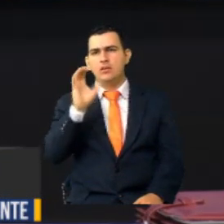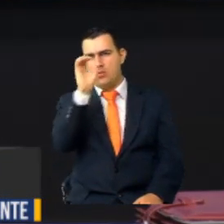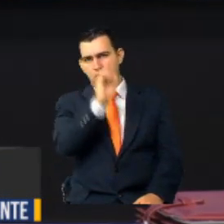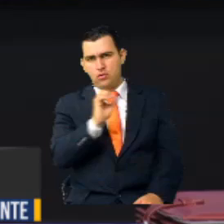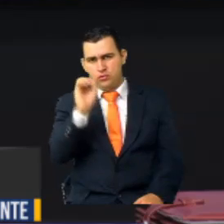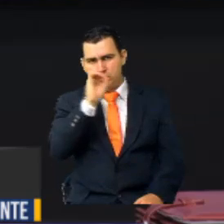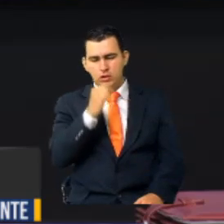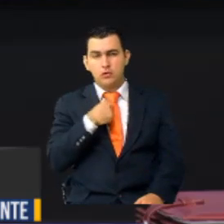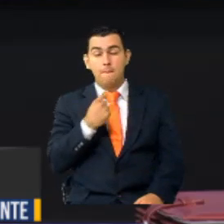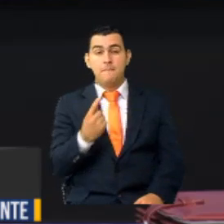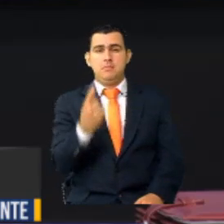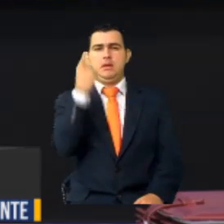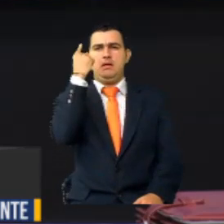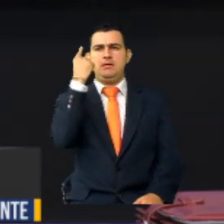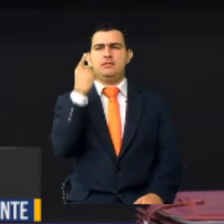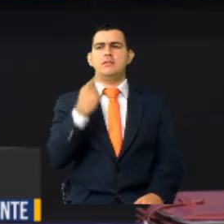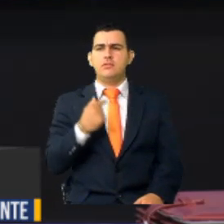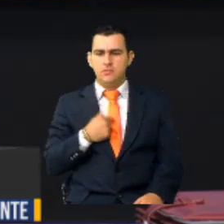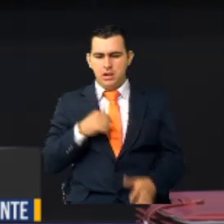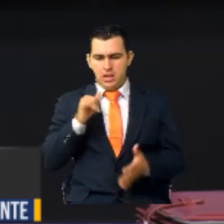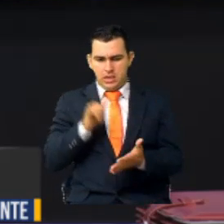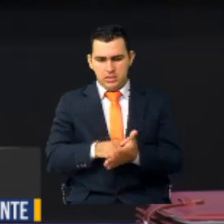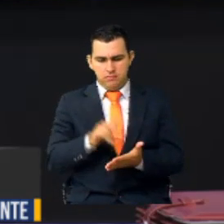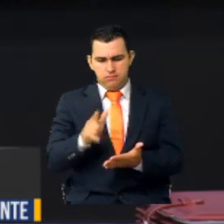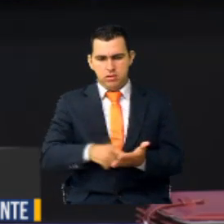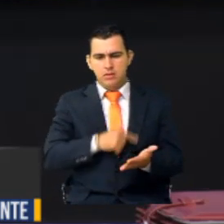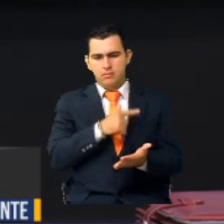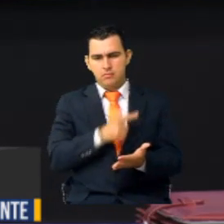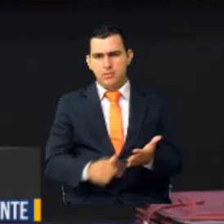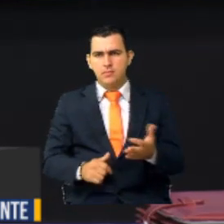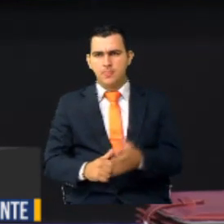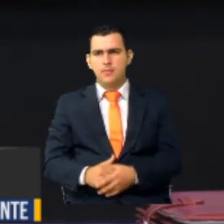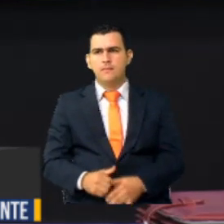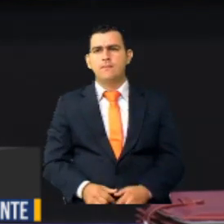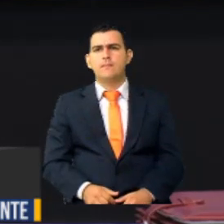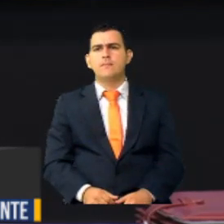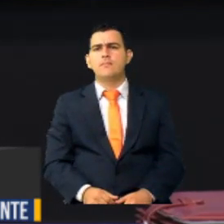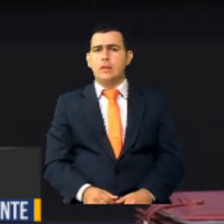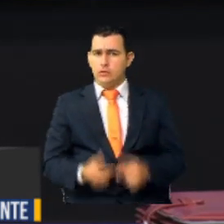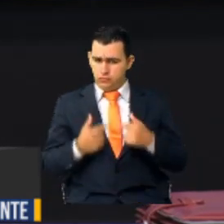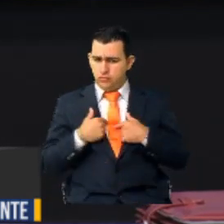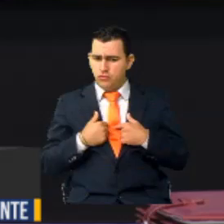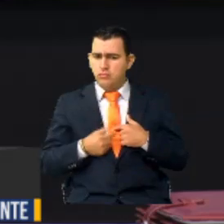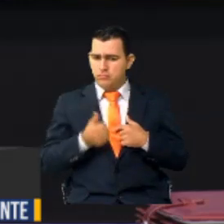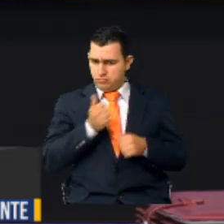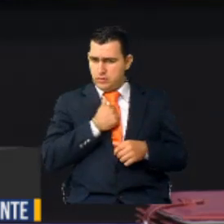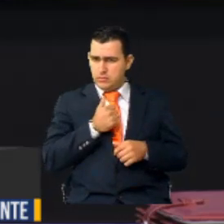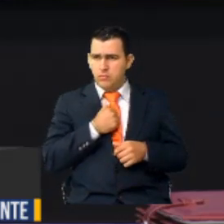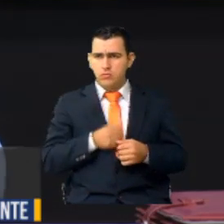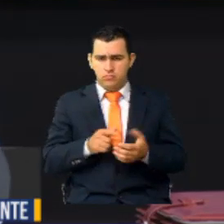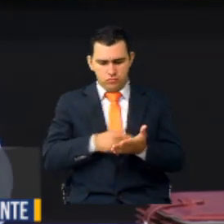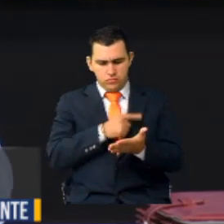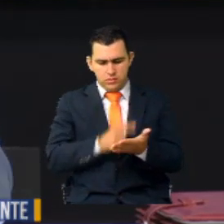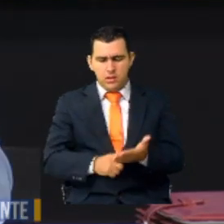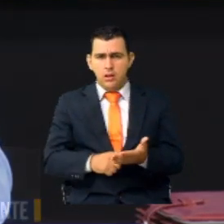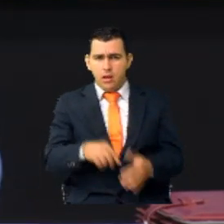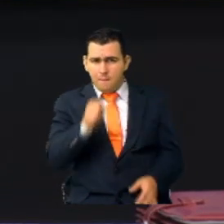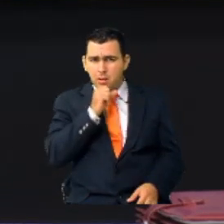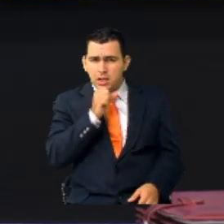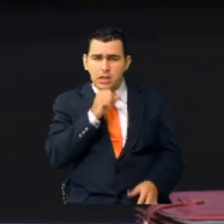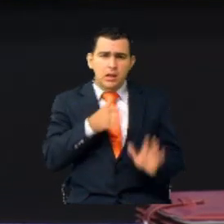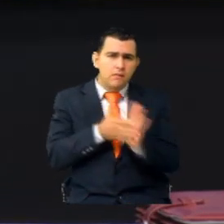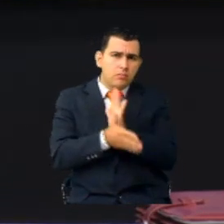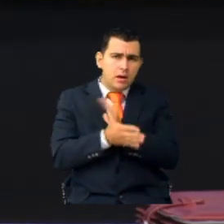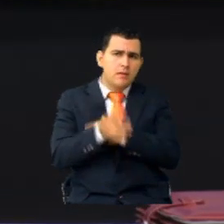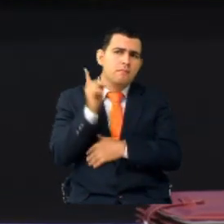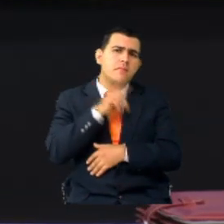por primera vez y voy a votar por Horacio Henao. Voy a votar por mí. Barranca nunca le ha dicho mentiras. Ustedes